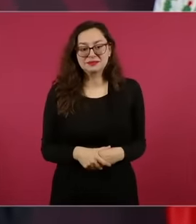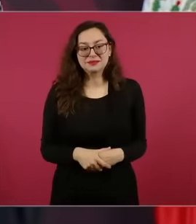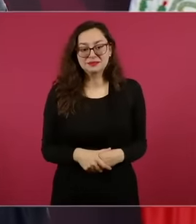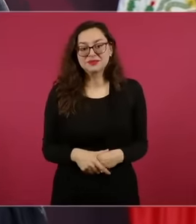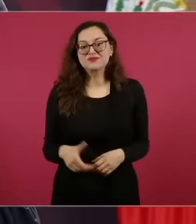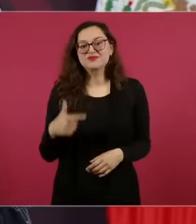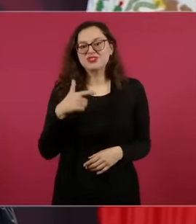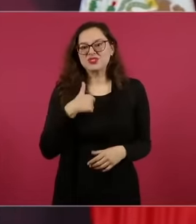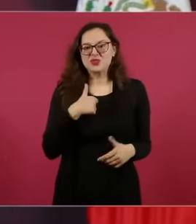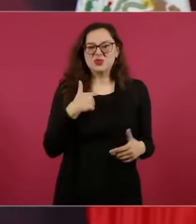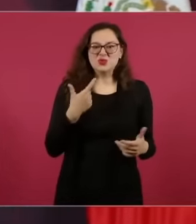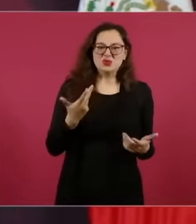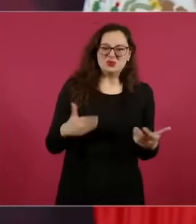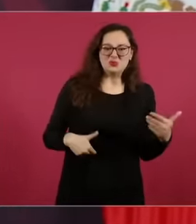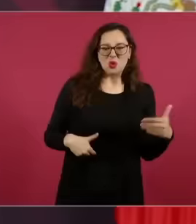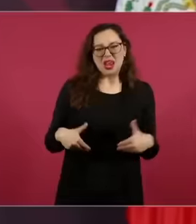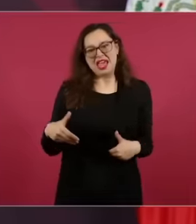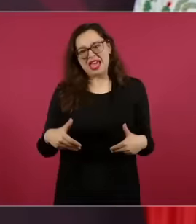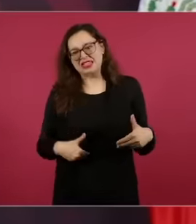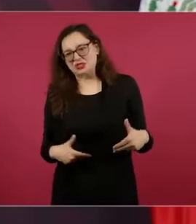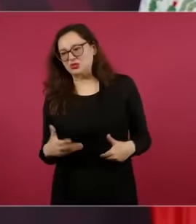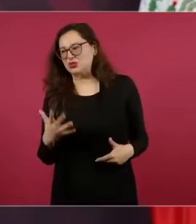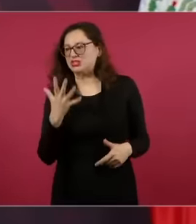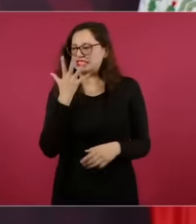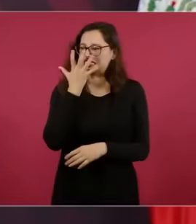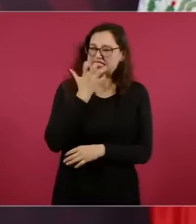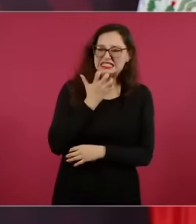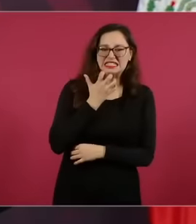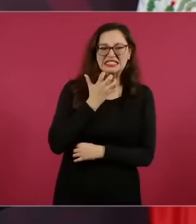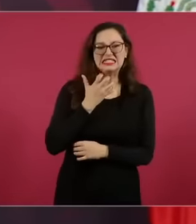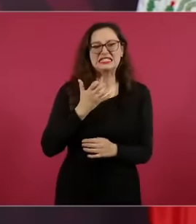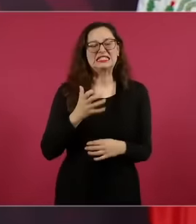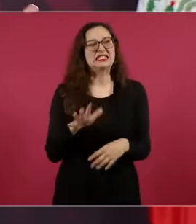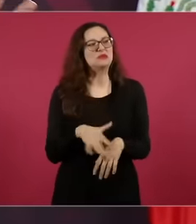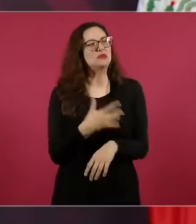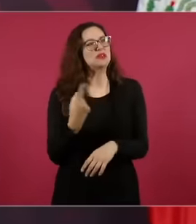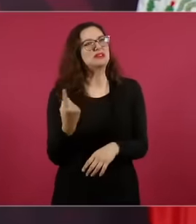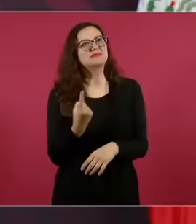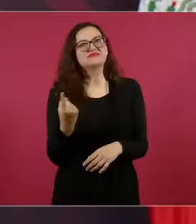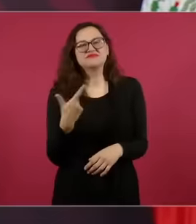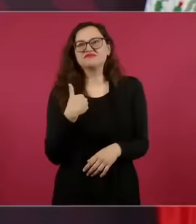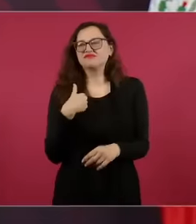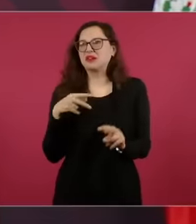nada triste, ¿no? Porque últimamente los veía yo